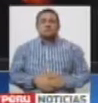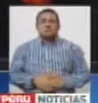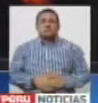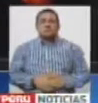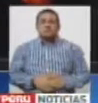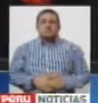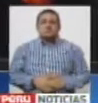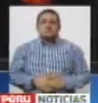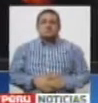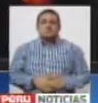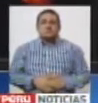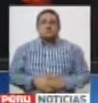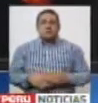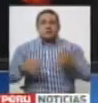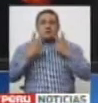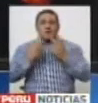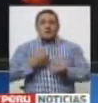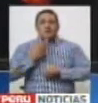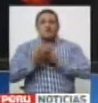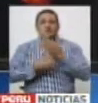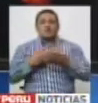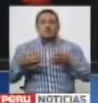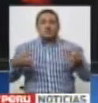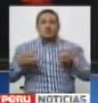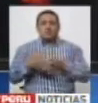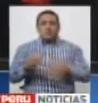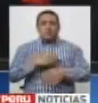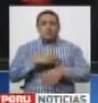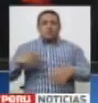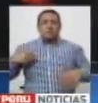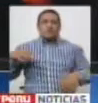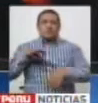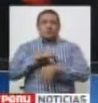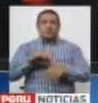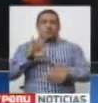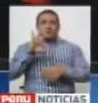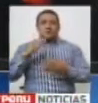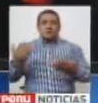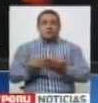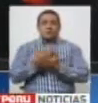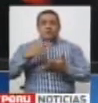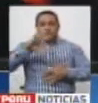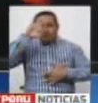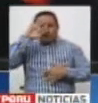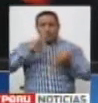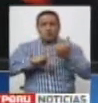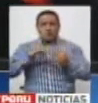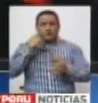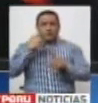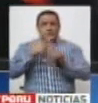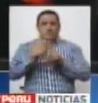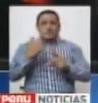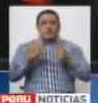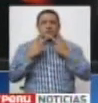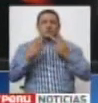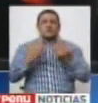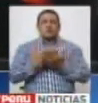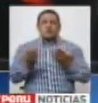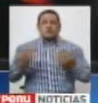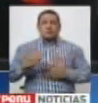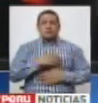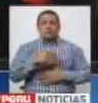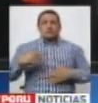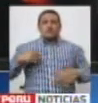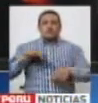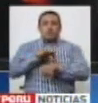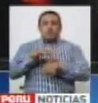Bien, terrible. Nos vamos con otras informaciones. El Ministerio de Salud confirmó que 3 nuevos casos de Zika autóctonos en Yurimaguas y Jaén. El ministro de